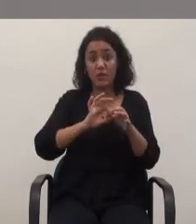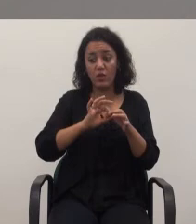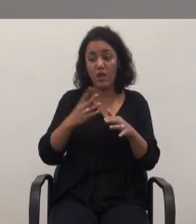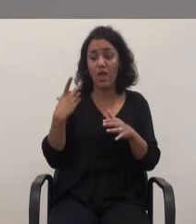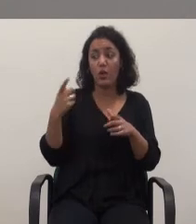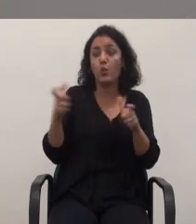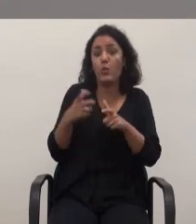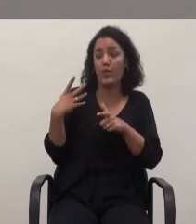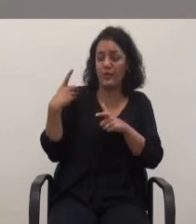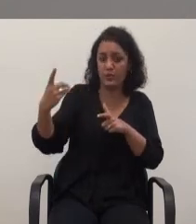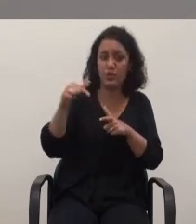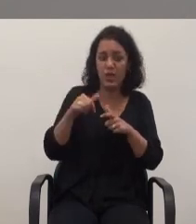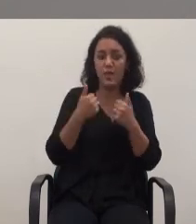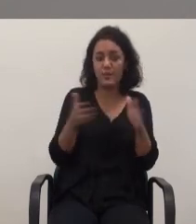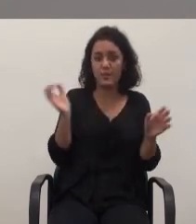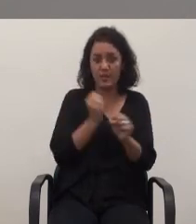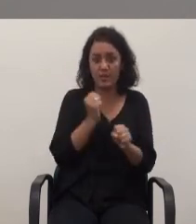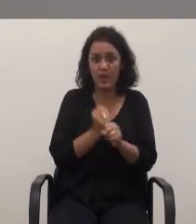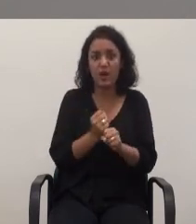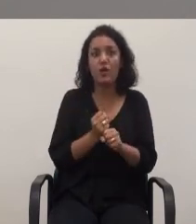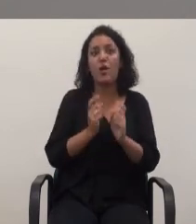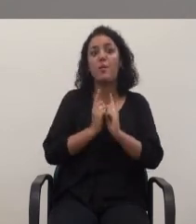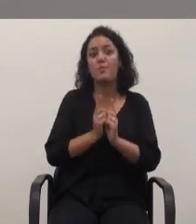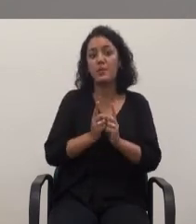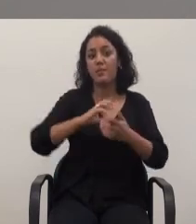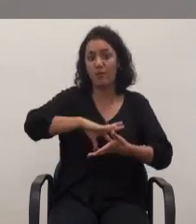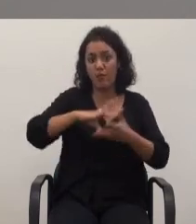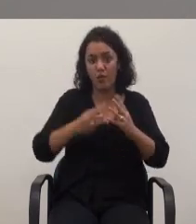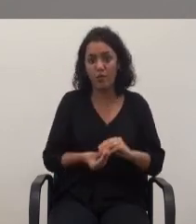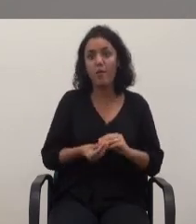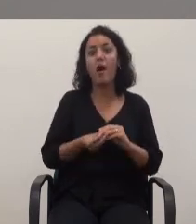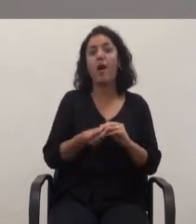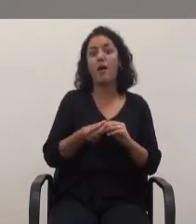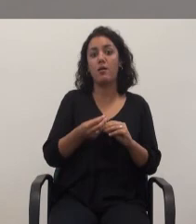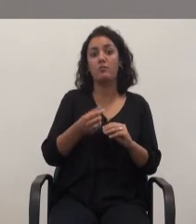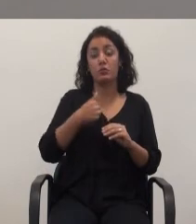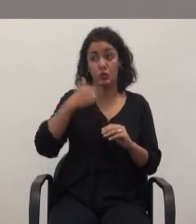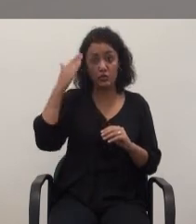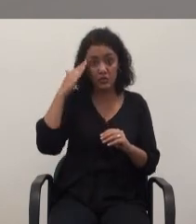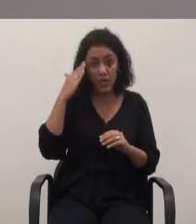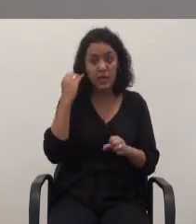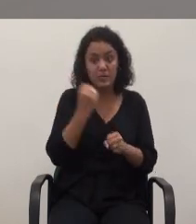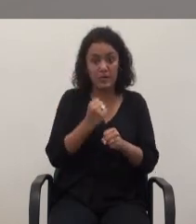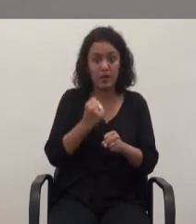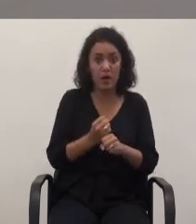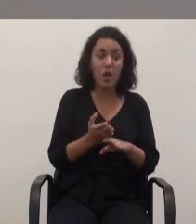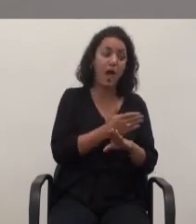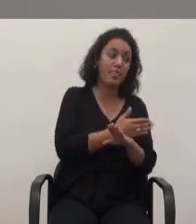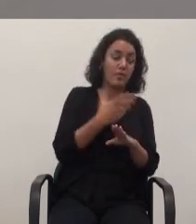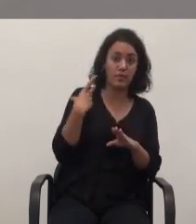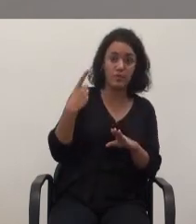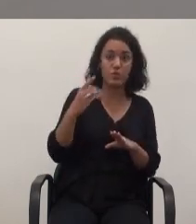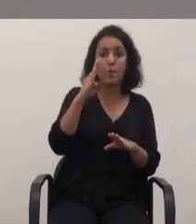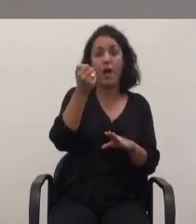de la misma manera que se ha venido haciendo, me consta, al menos en los últimos 8 años, en la dirección que encabeza Paola